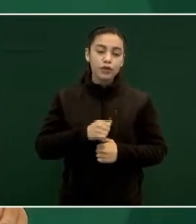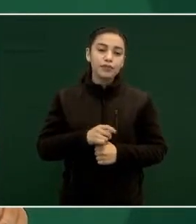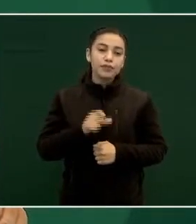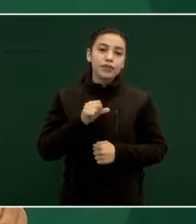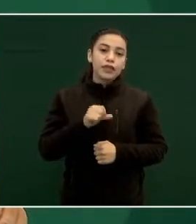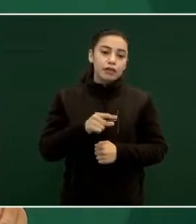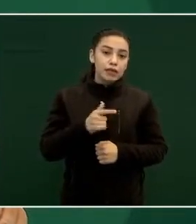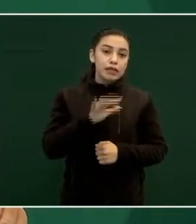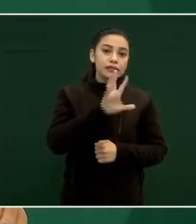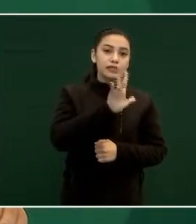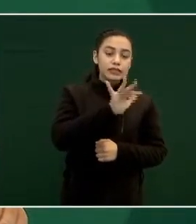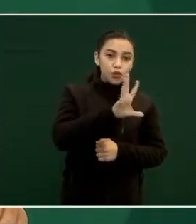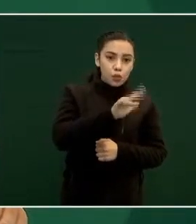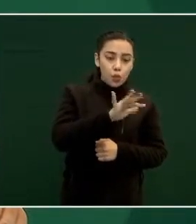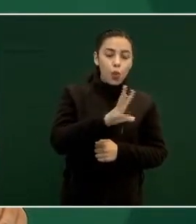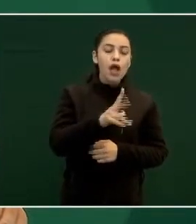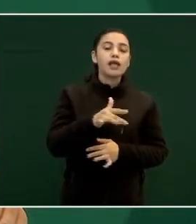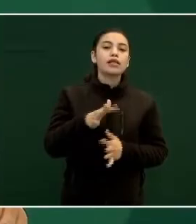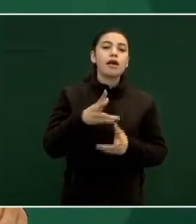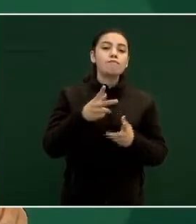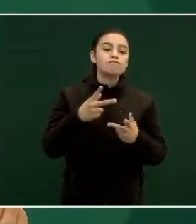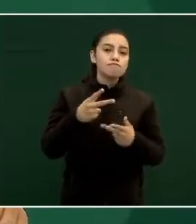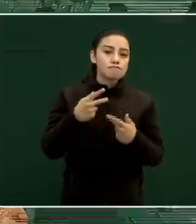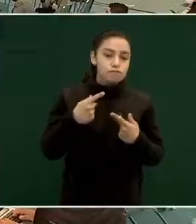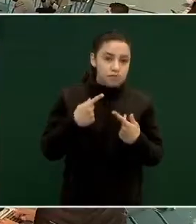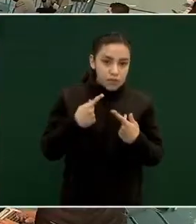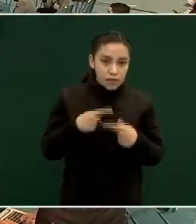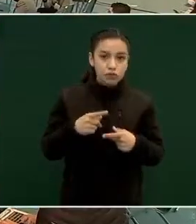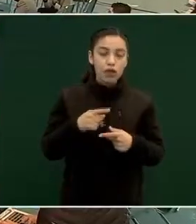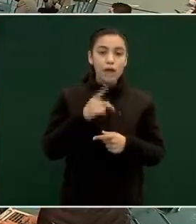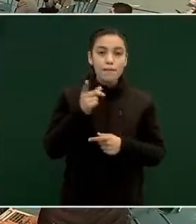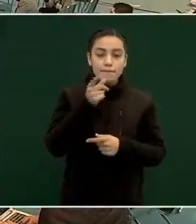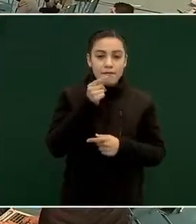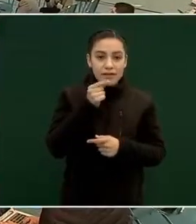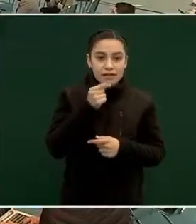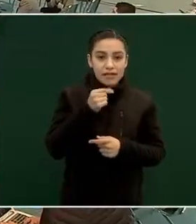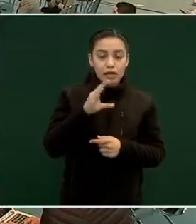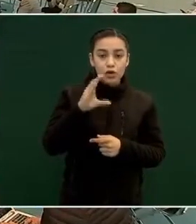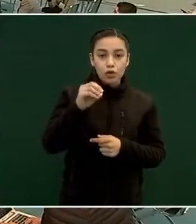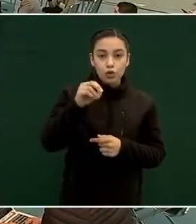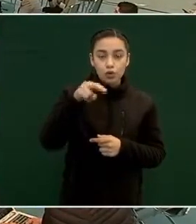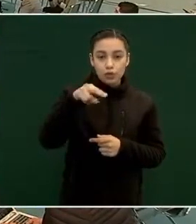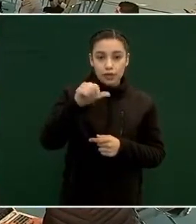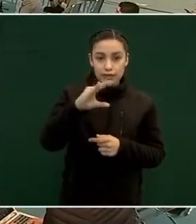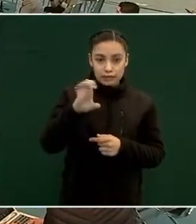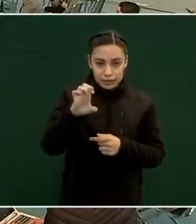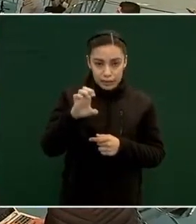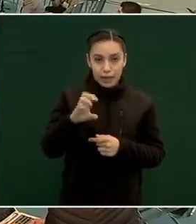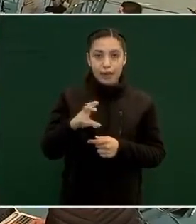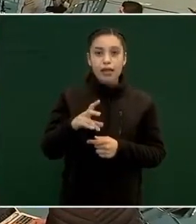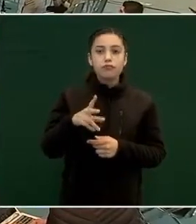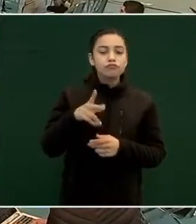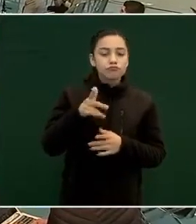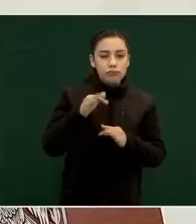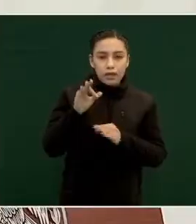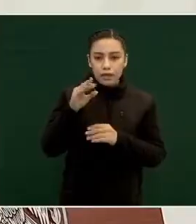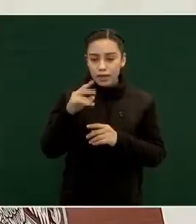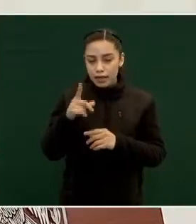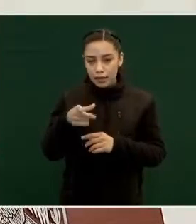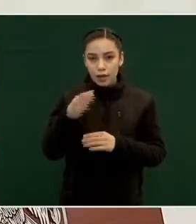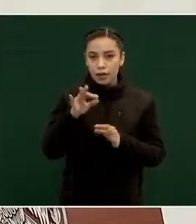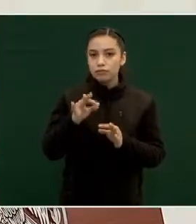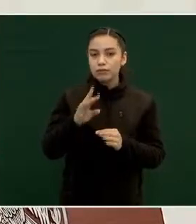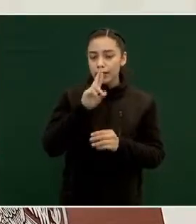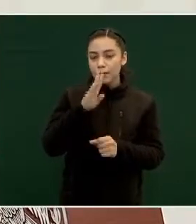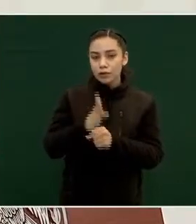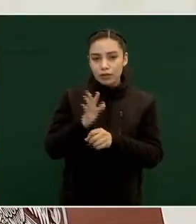de CONACE, de la Comisión Nacional Antisecuestros, pero que están en tareas de investigación y en coadyuvancia con la